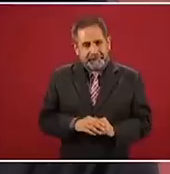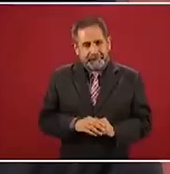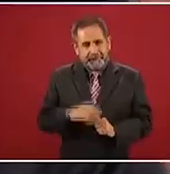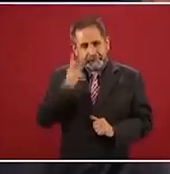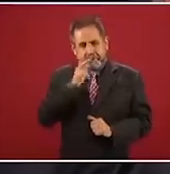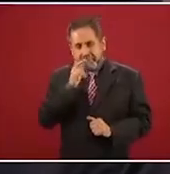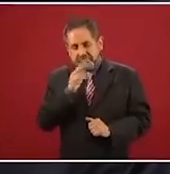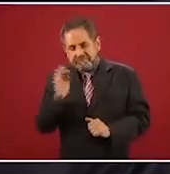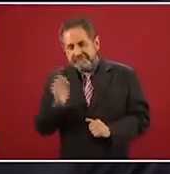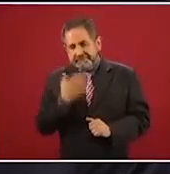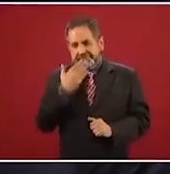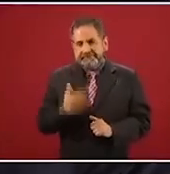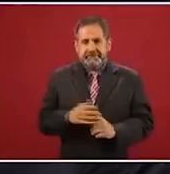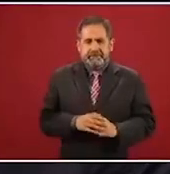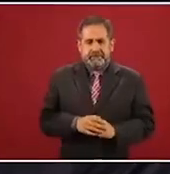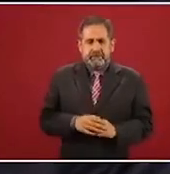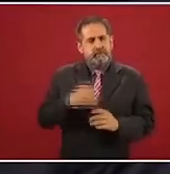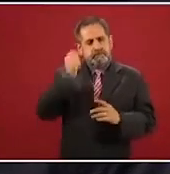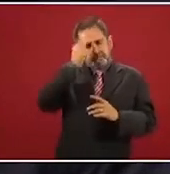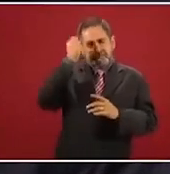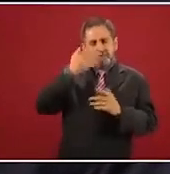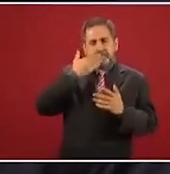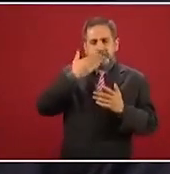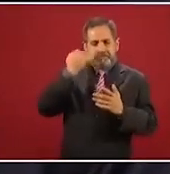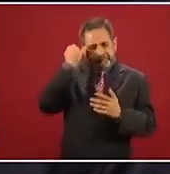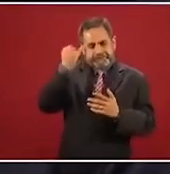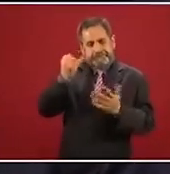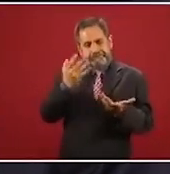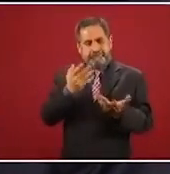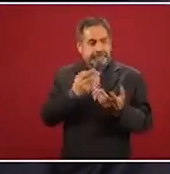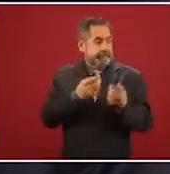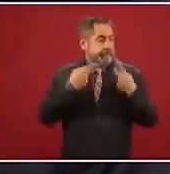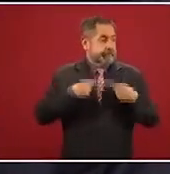comprobado, o teóricamente así.